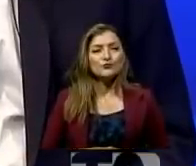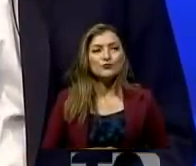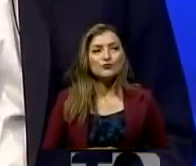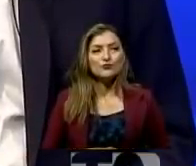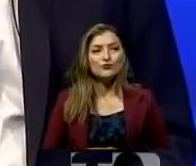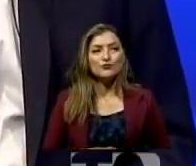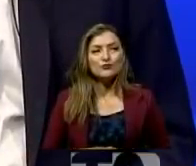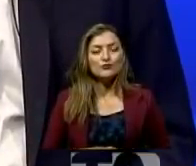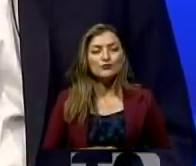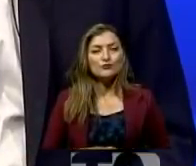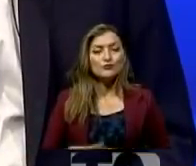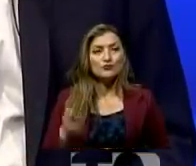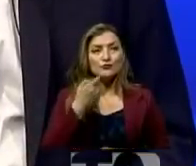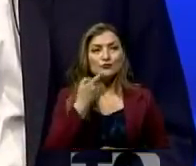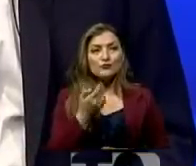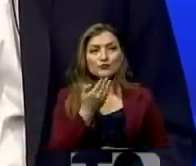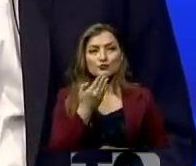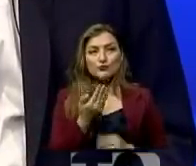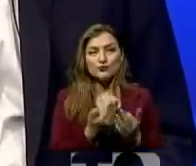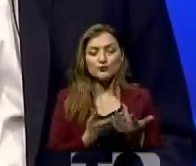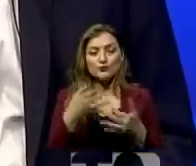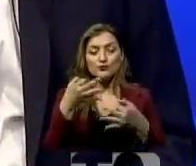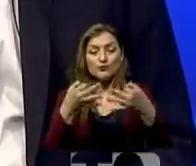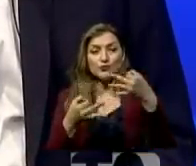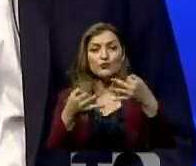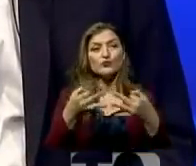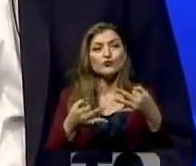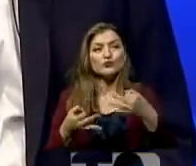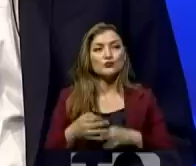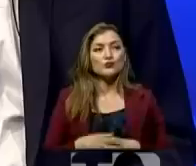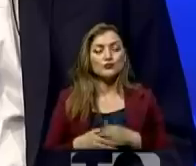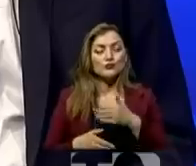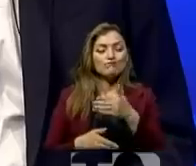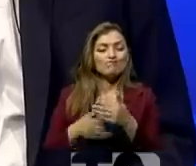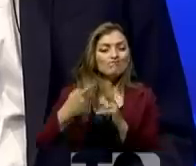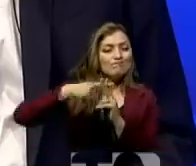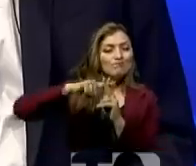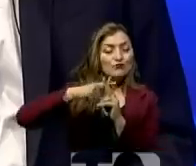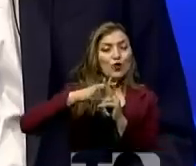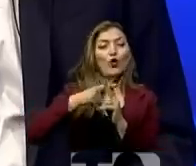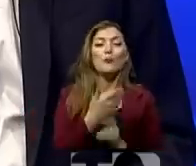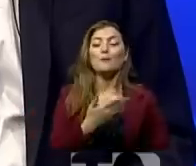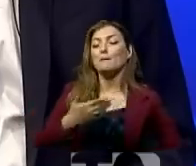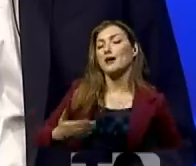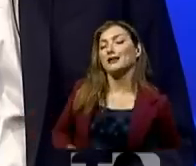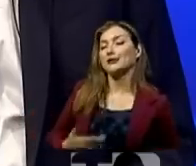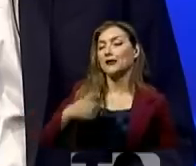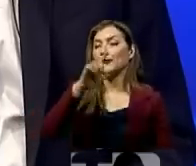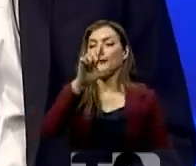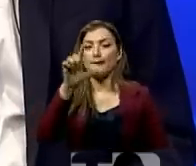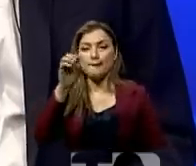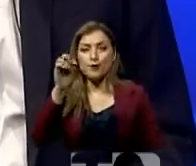estaban a la espera también de ver cómo respondía la justicia a ese proceso que inició también guadalupe llori para ver si es que efectivamente